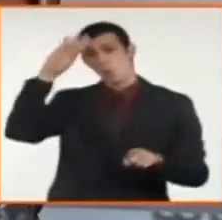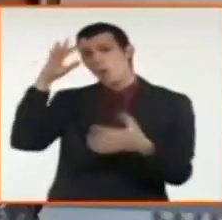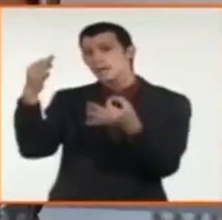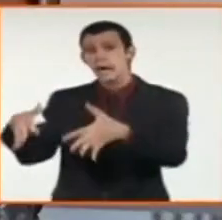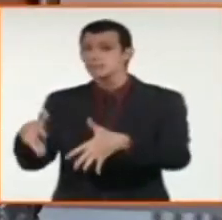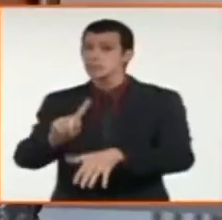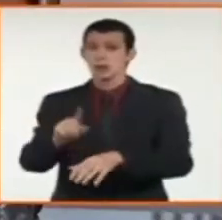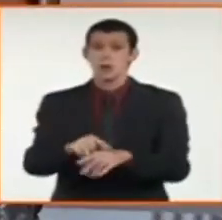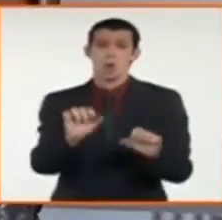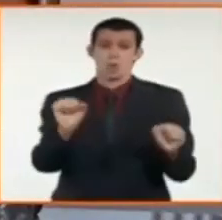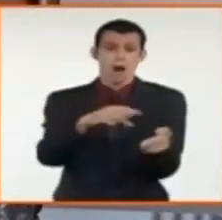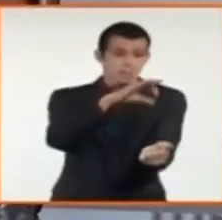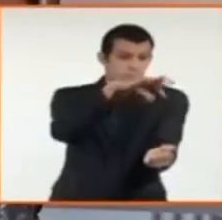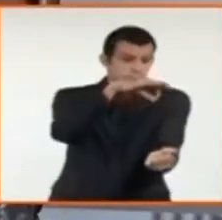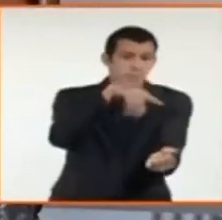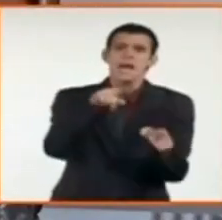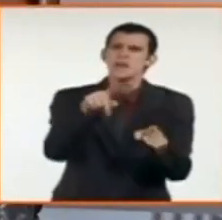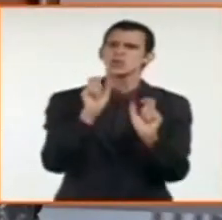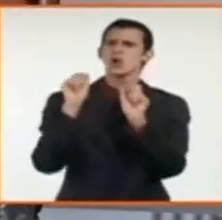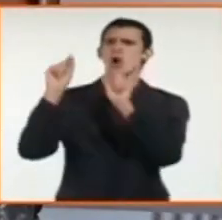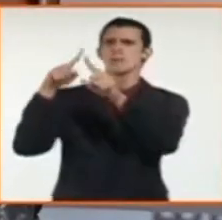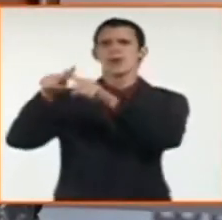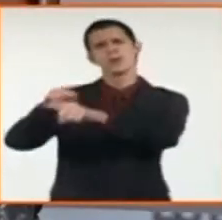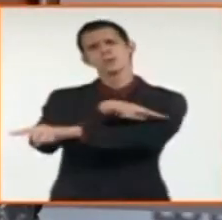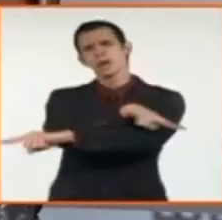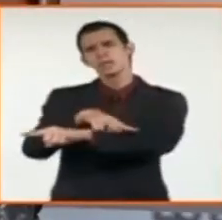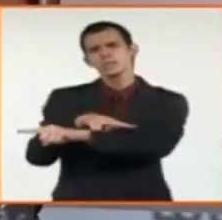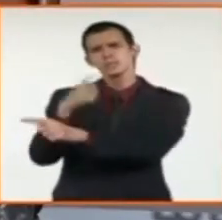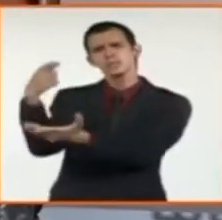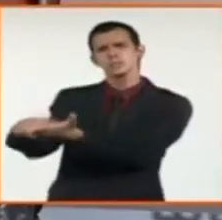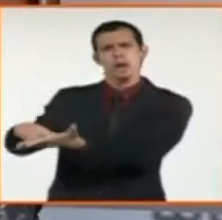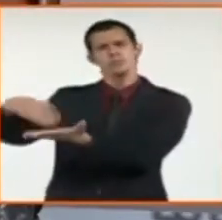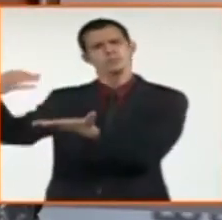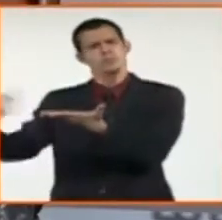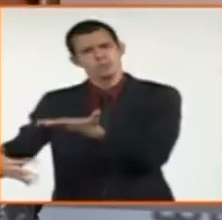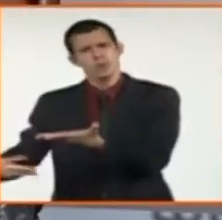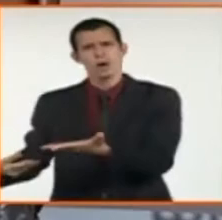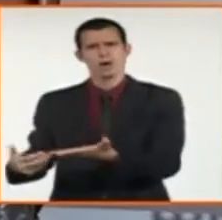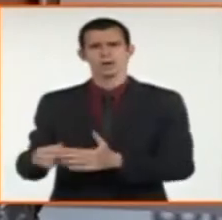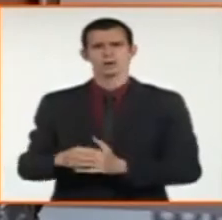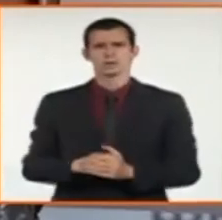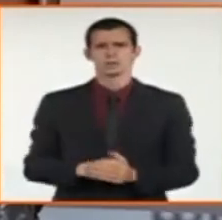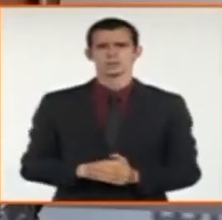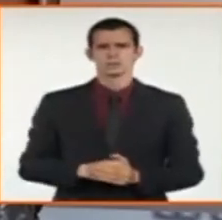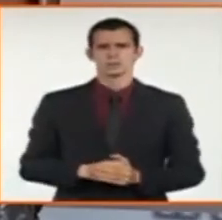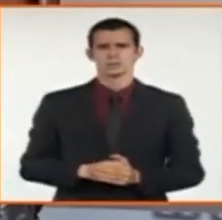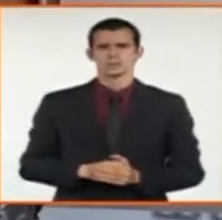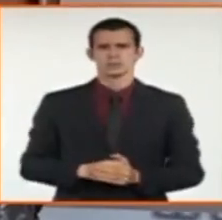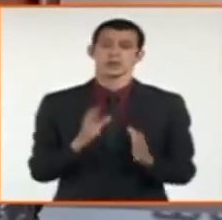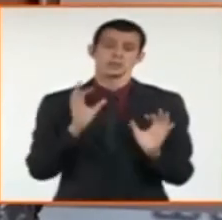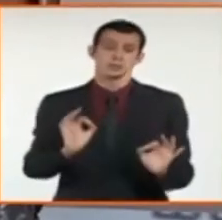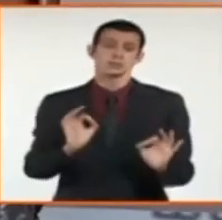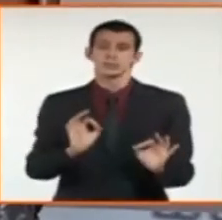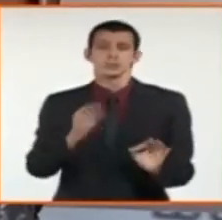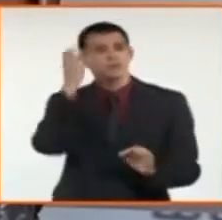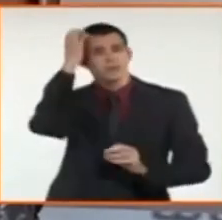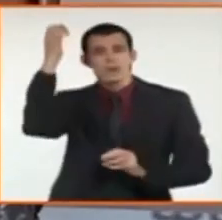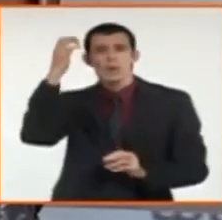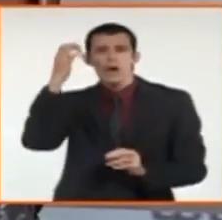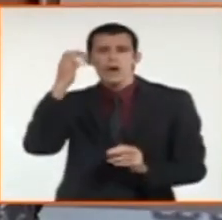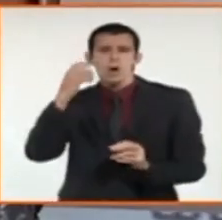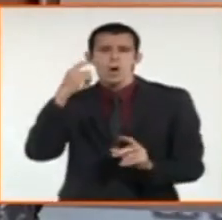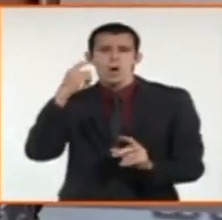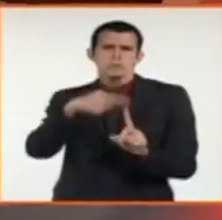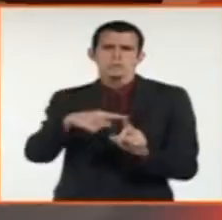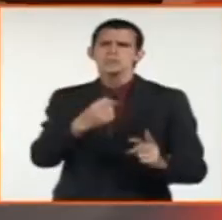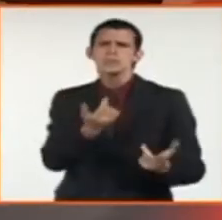si hay intervención del gobierno en el sentido de cuidar sobre todo de preservar un grupo